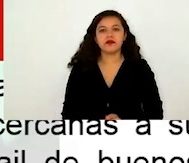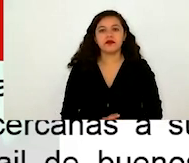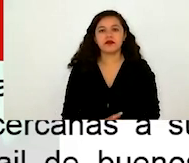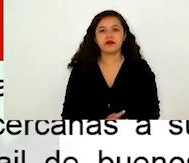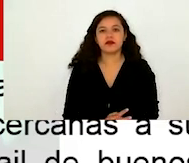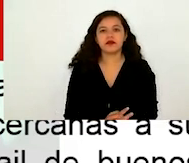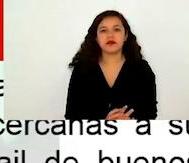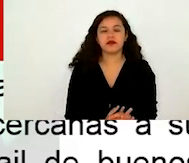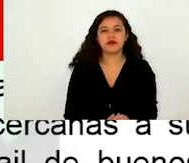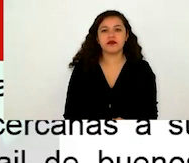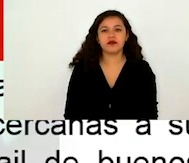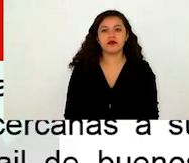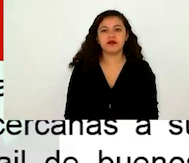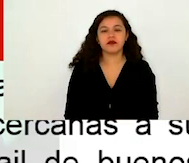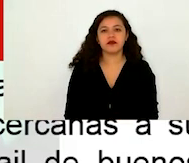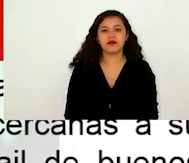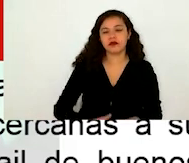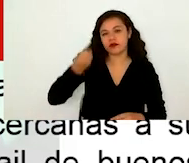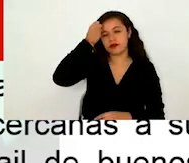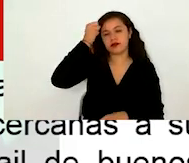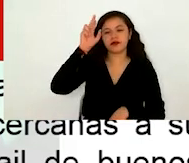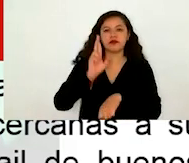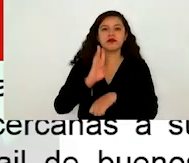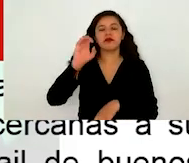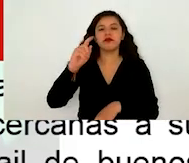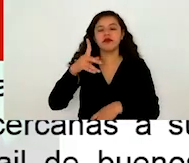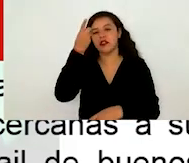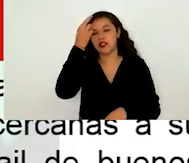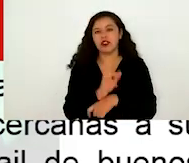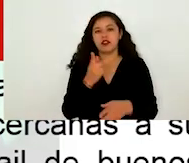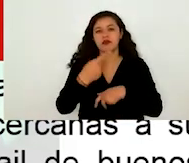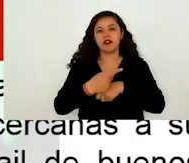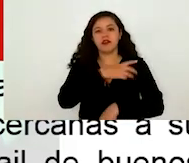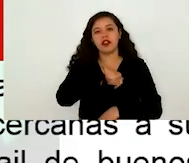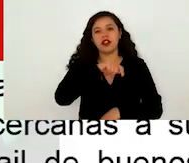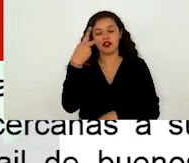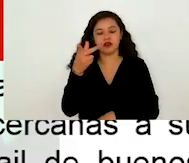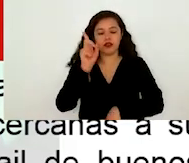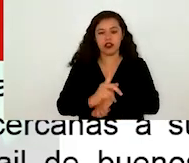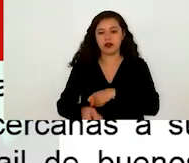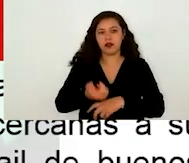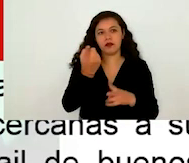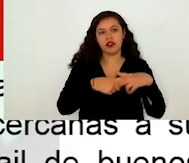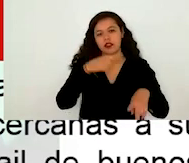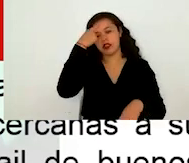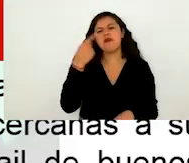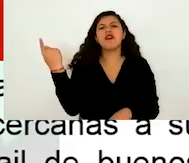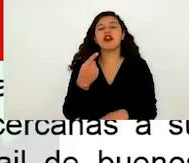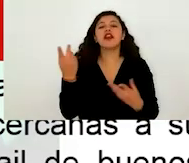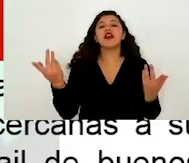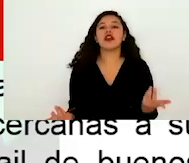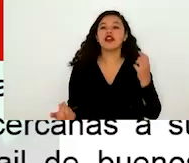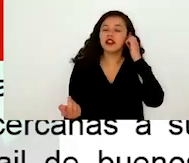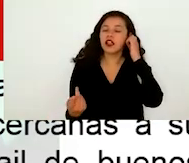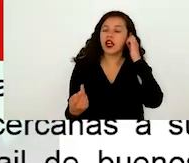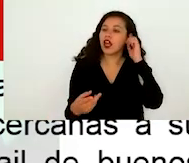ejercicio dice así el subdirector de riesgos a la salud inicia su primer día de trabajo para lo cual cuidó al máximo